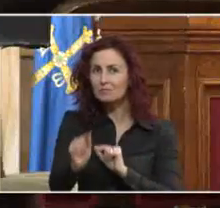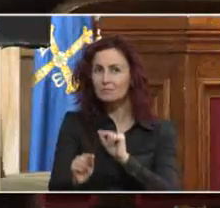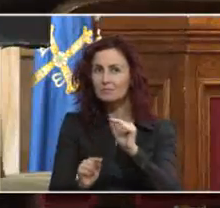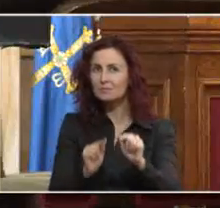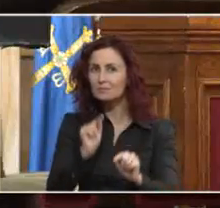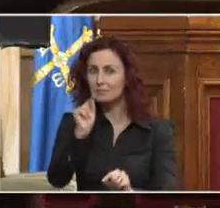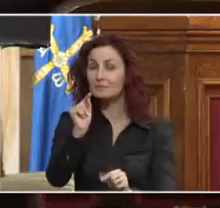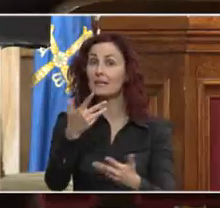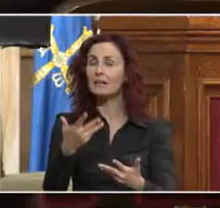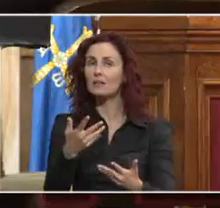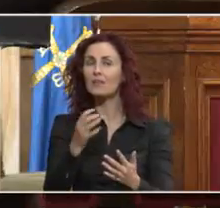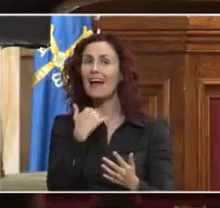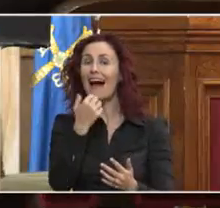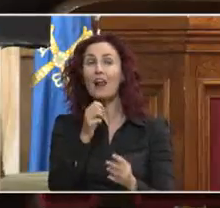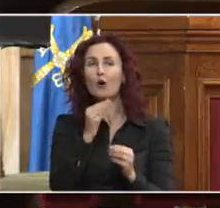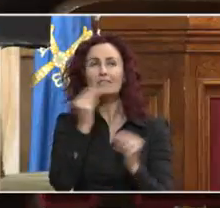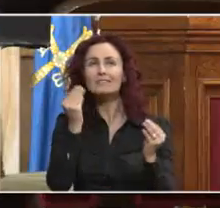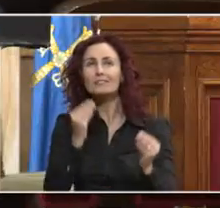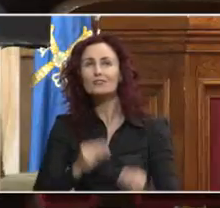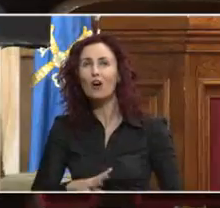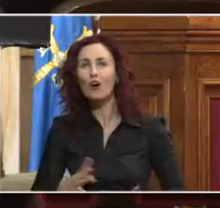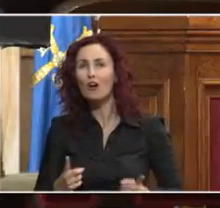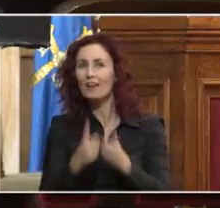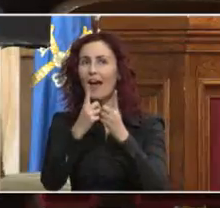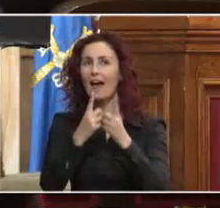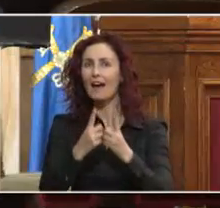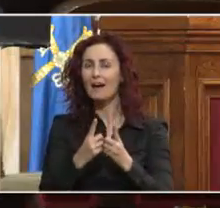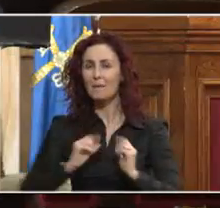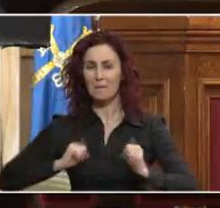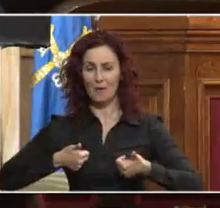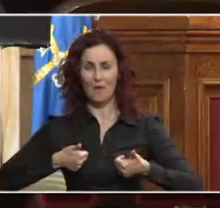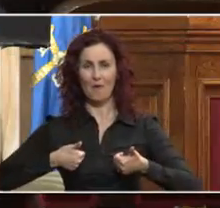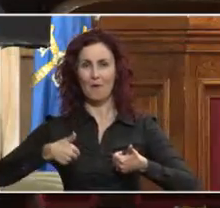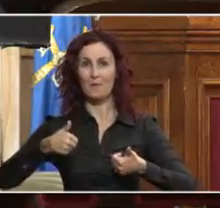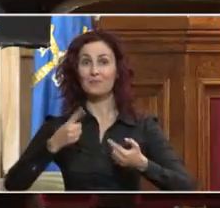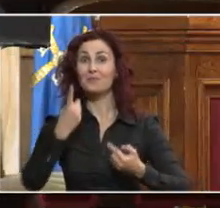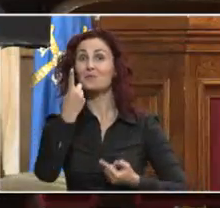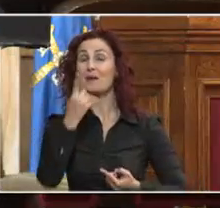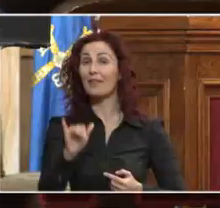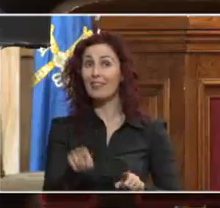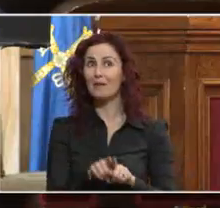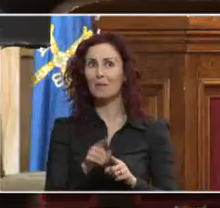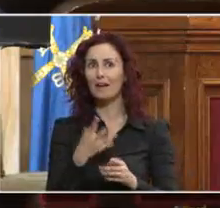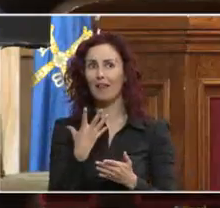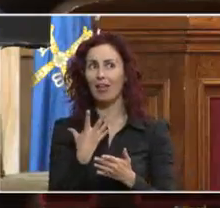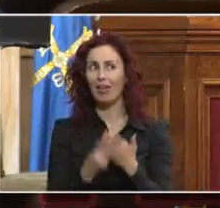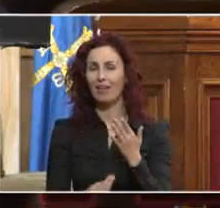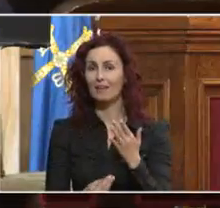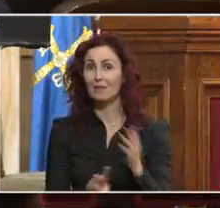¿No tienen ninguna anécdota de esos comienzos así donde a lo mejor hubiera habido algún equívoco?